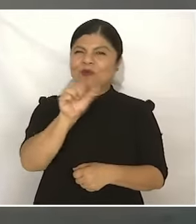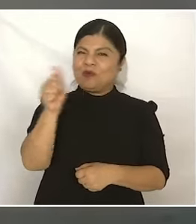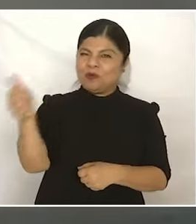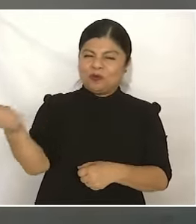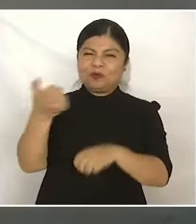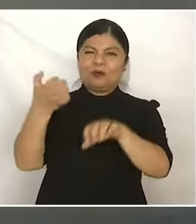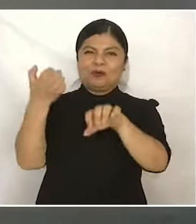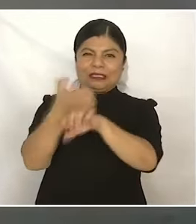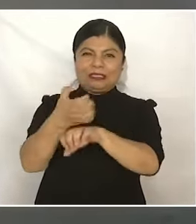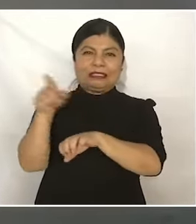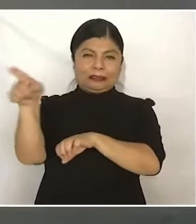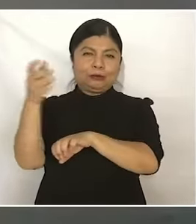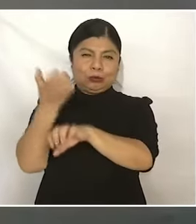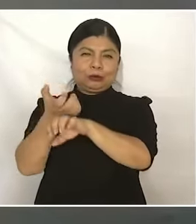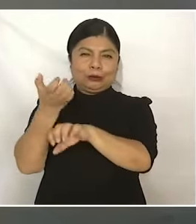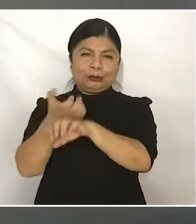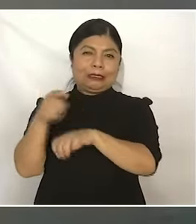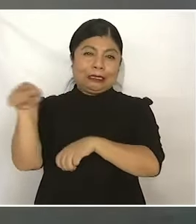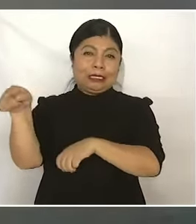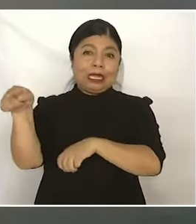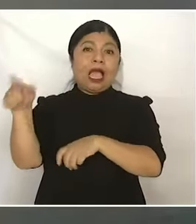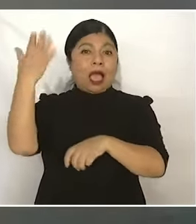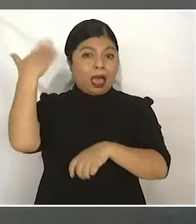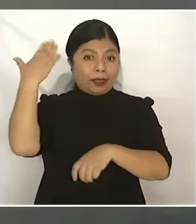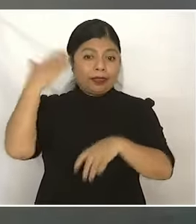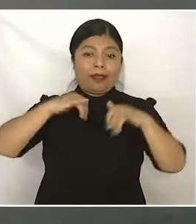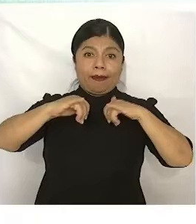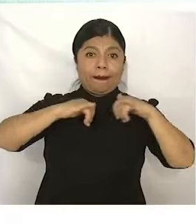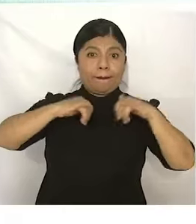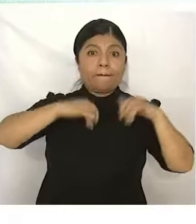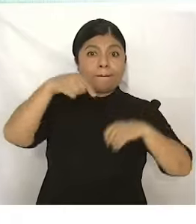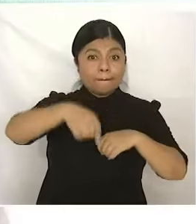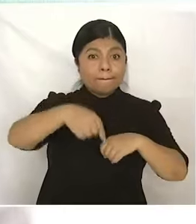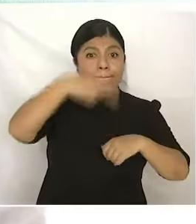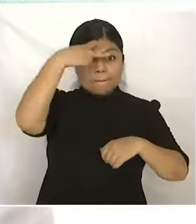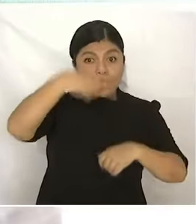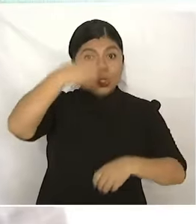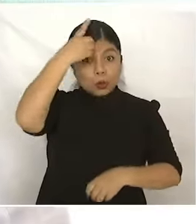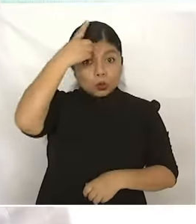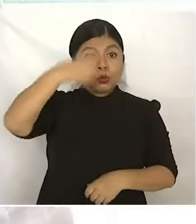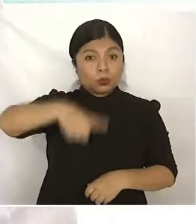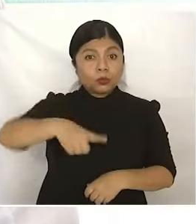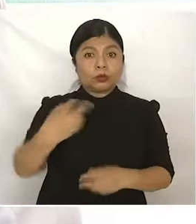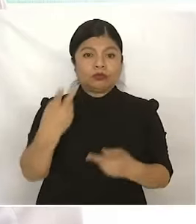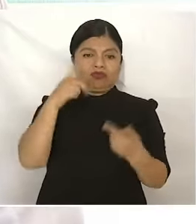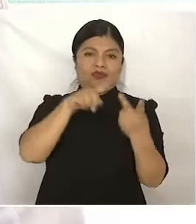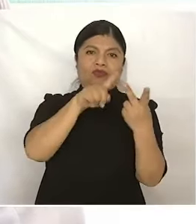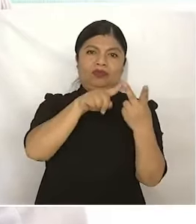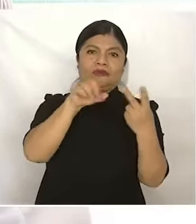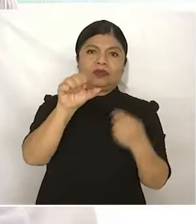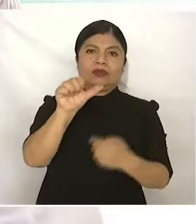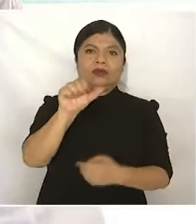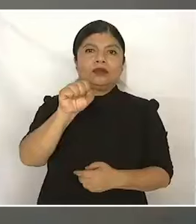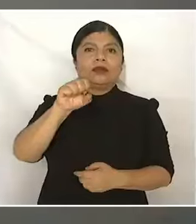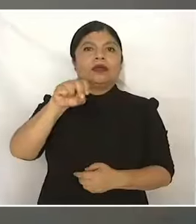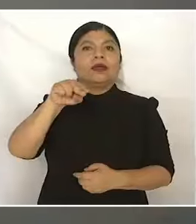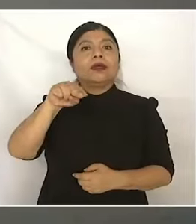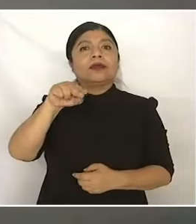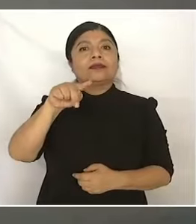más de la Unión Americana, pertenecían a México. Y Santana se portó como un